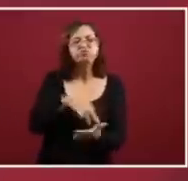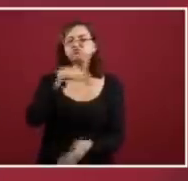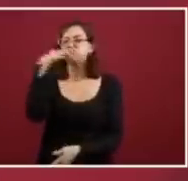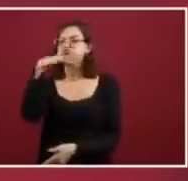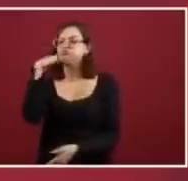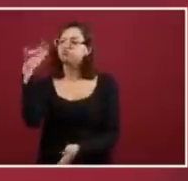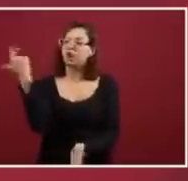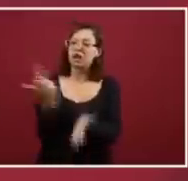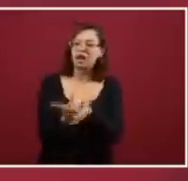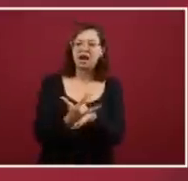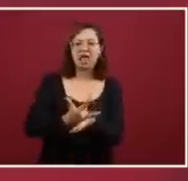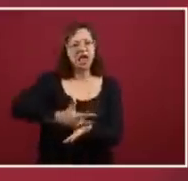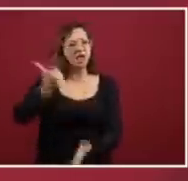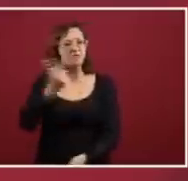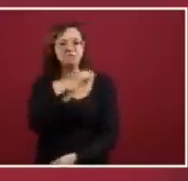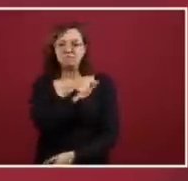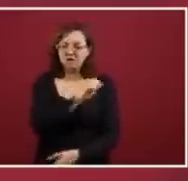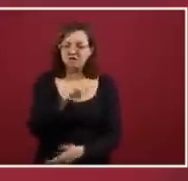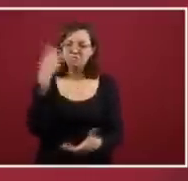¿Cómo le van a hacer